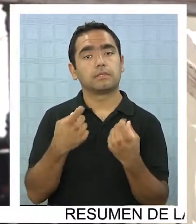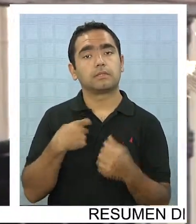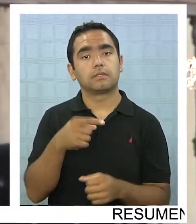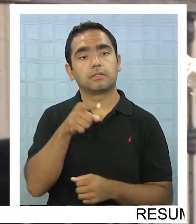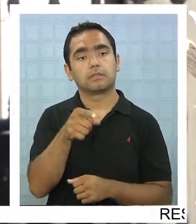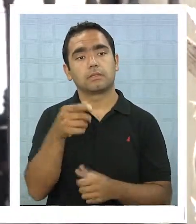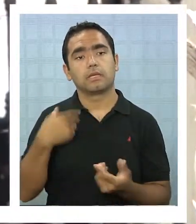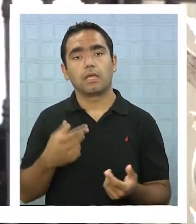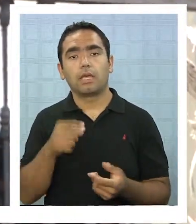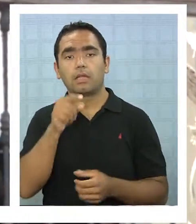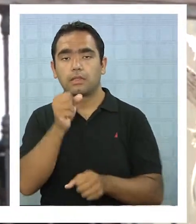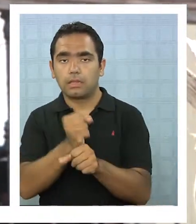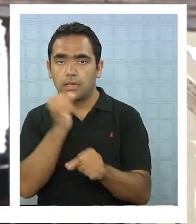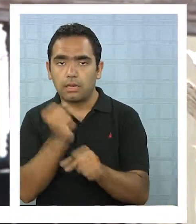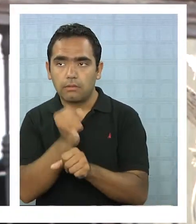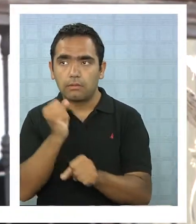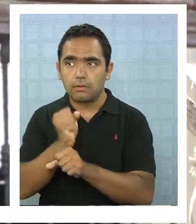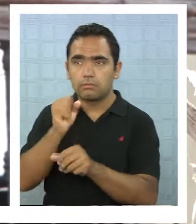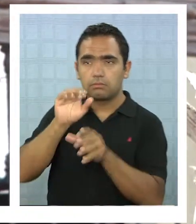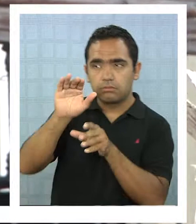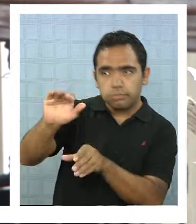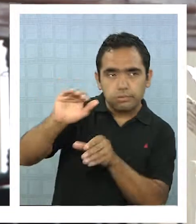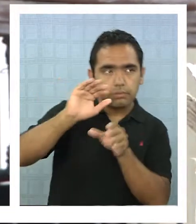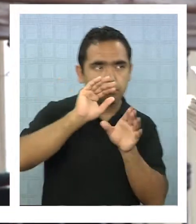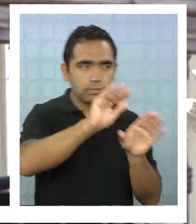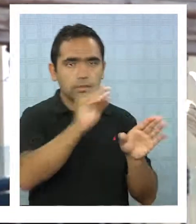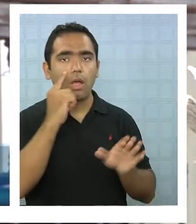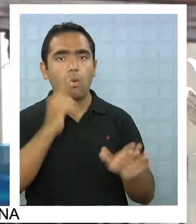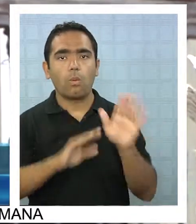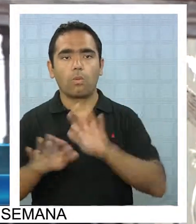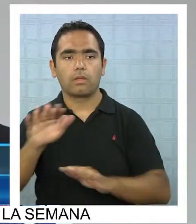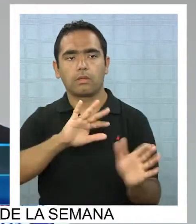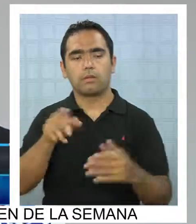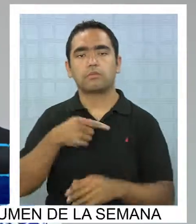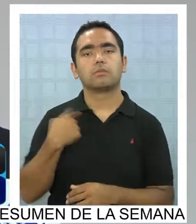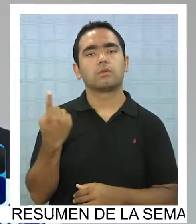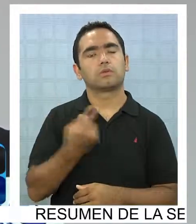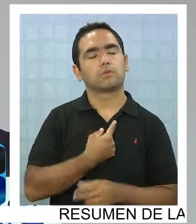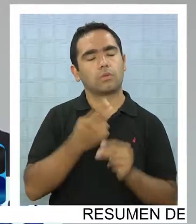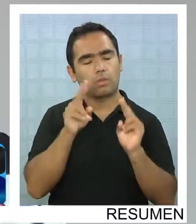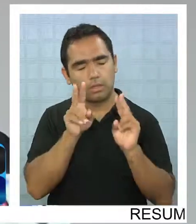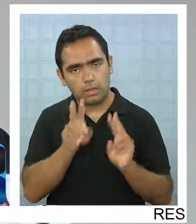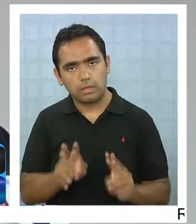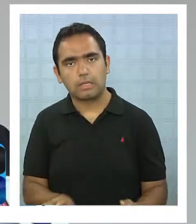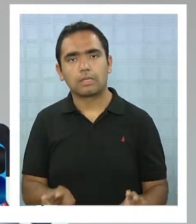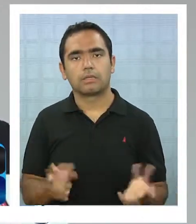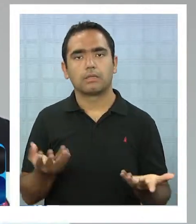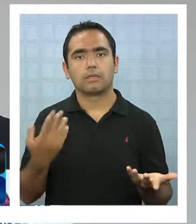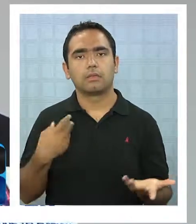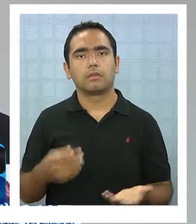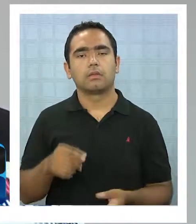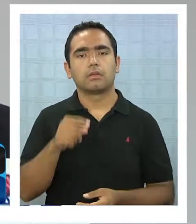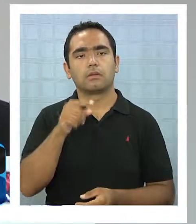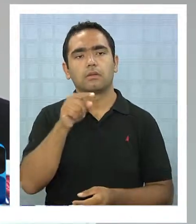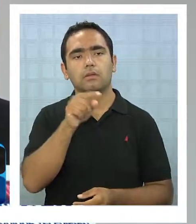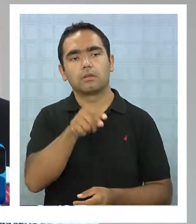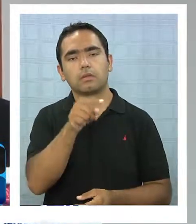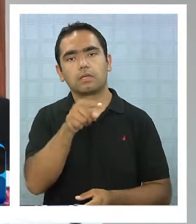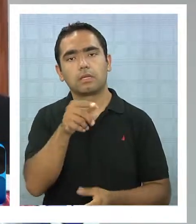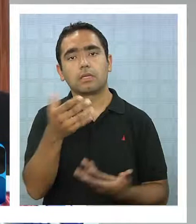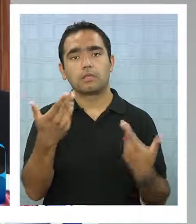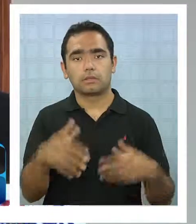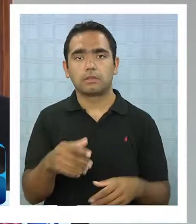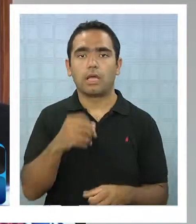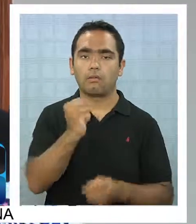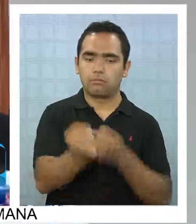de varios sectores del edificio que tenemos que tener la tranquilidad acepto de que a raíz de que se